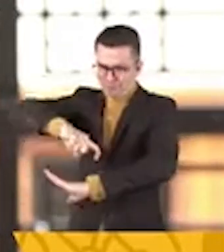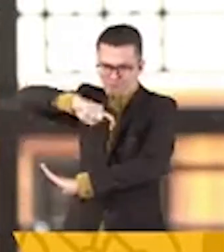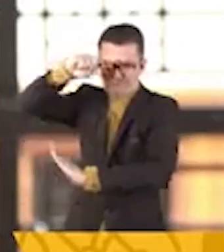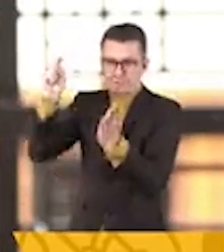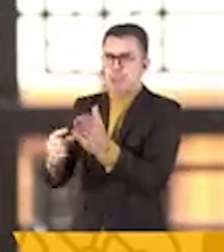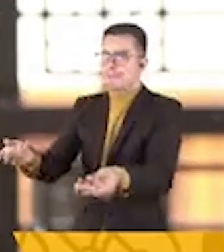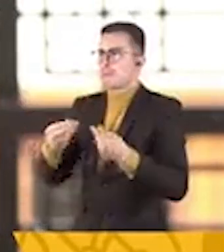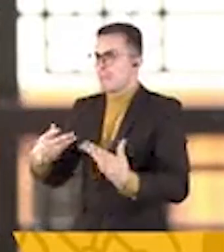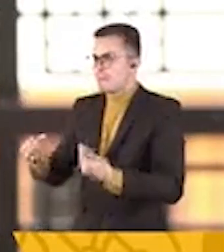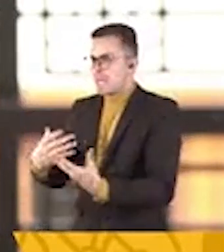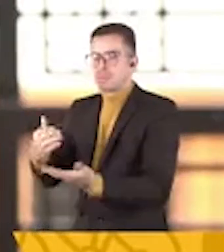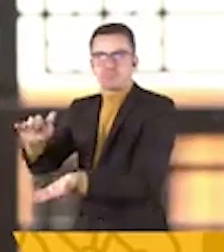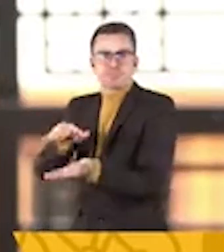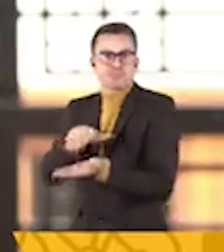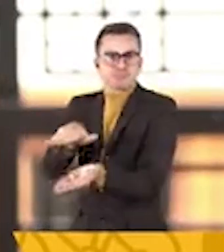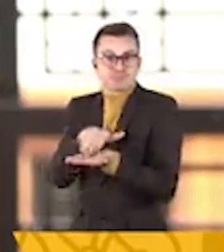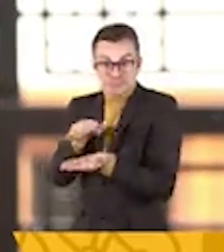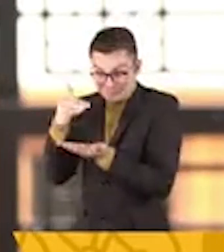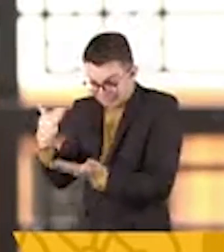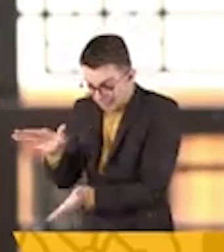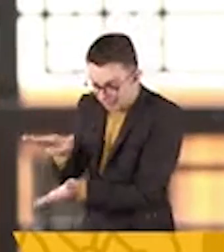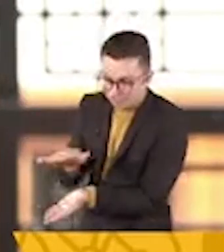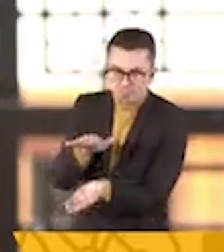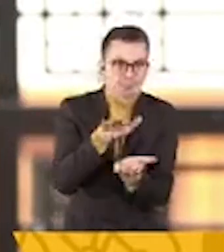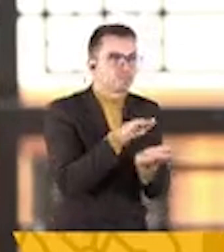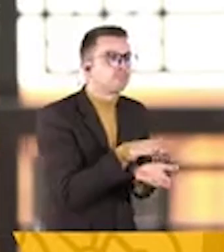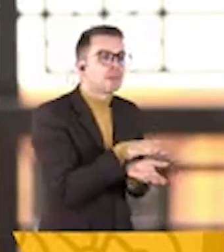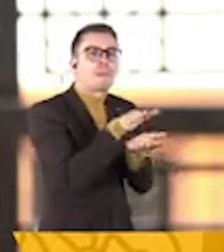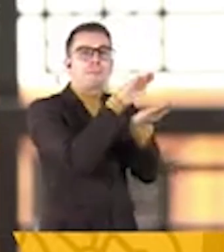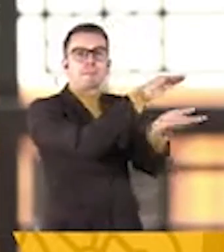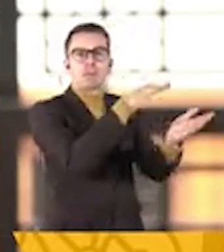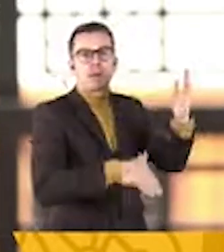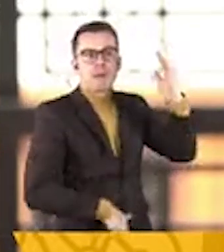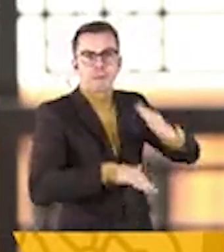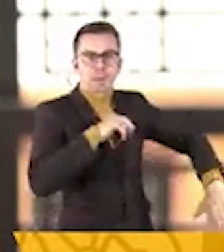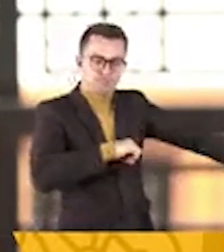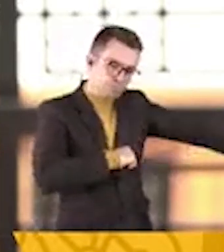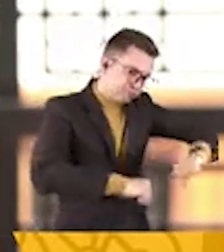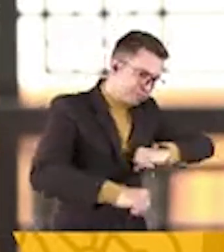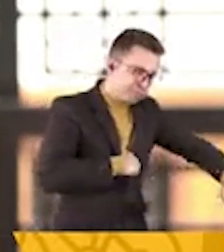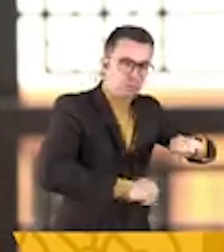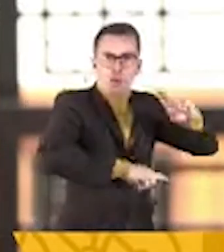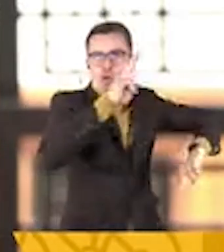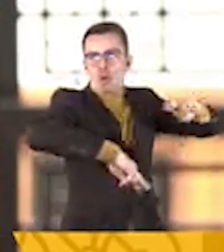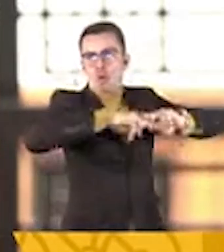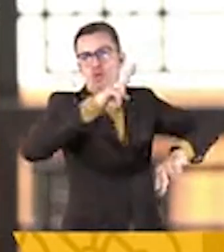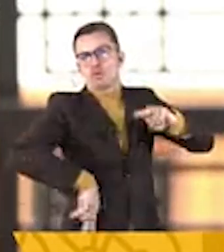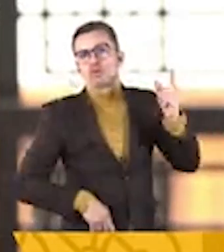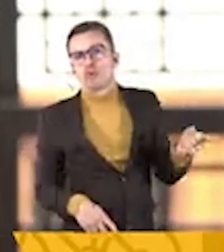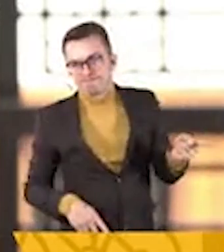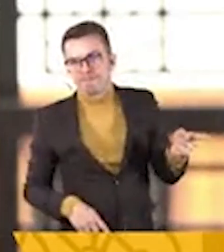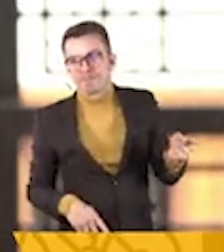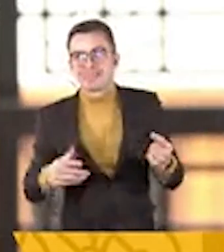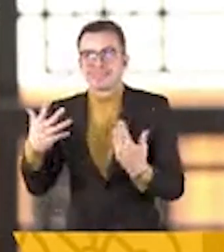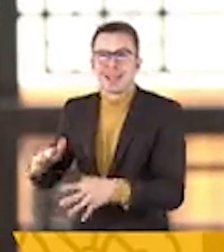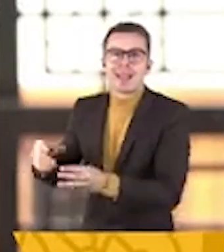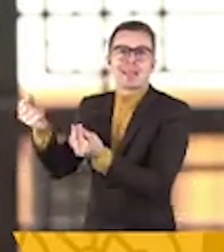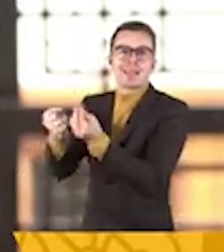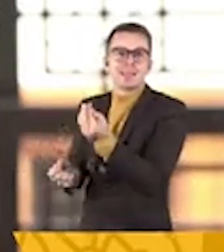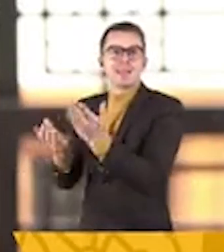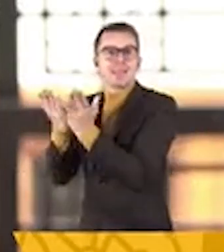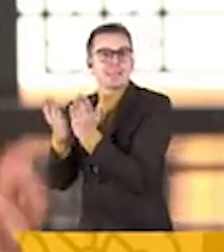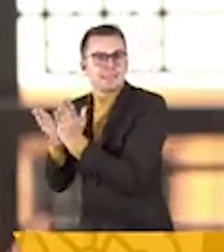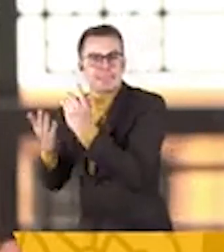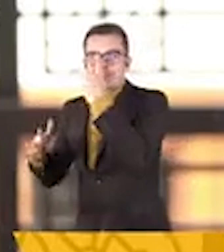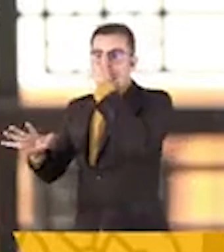metro, para con ellos poder pasar a la etapa de construcción, ya no de estudios y diseños, ya no